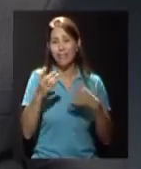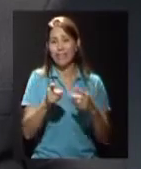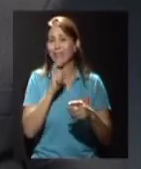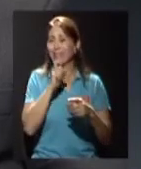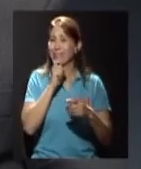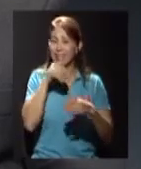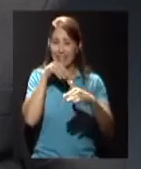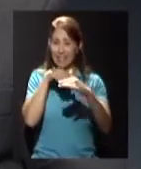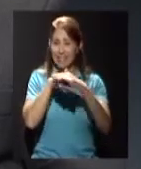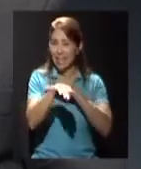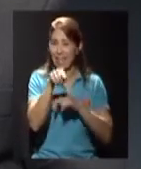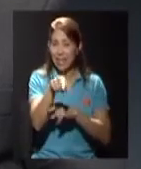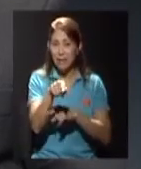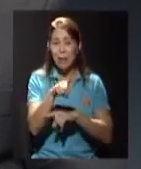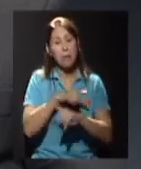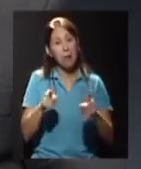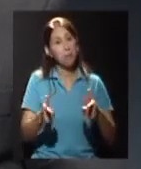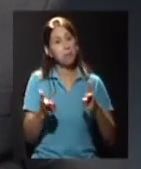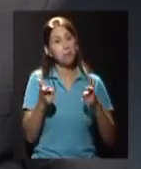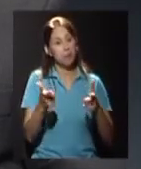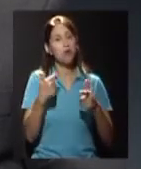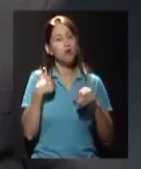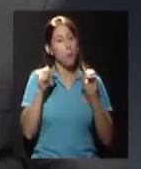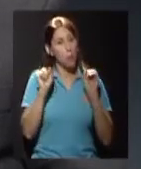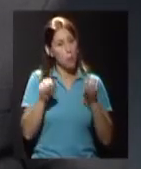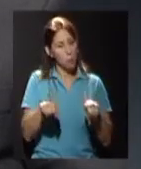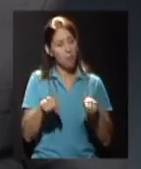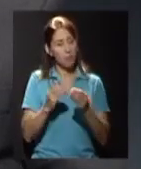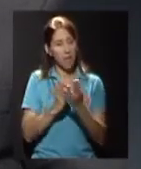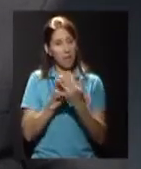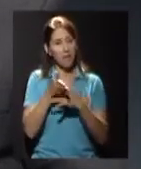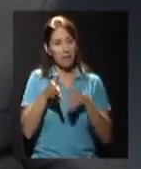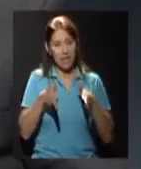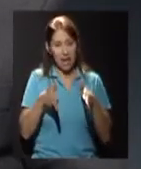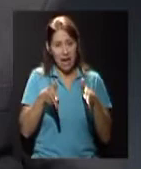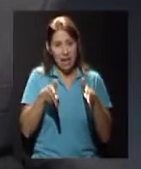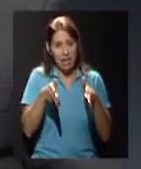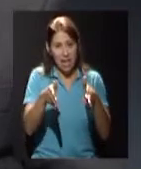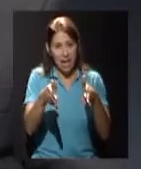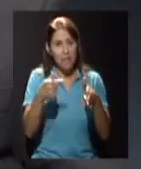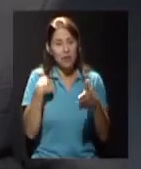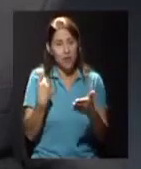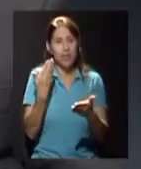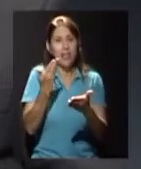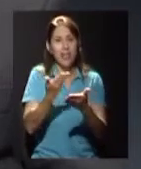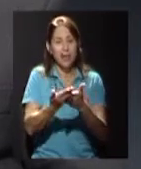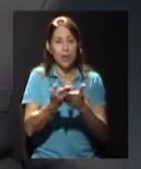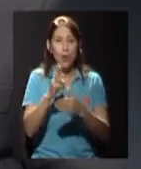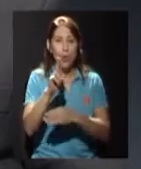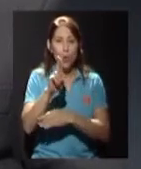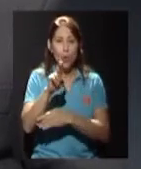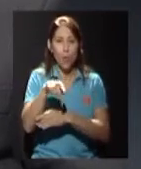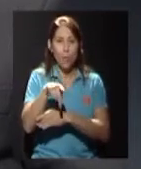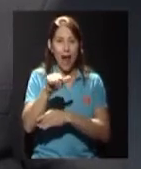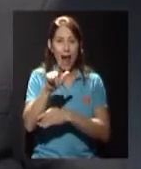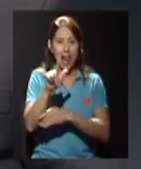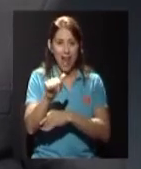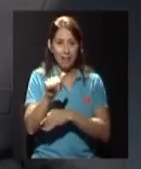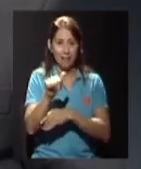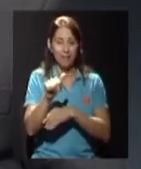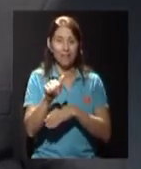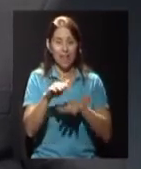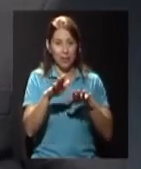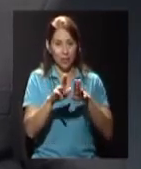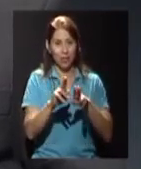yo sí pude llegar por carretera a upala pero si el trayecto de upala a los ríos que era un